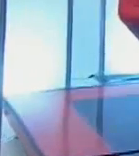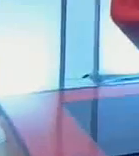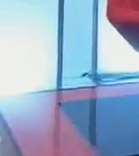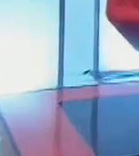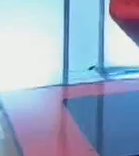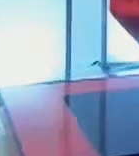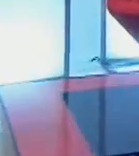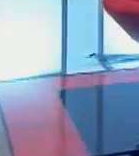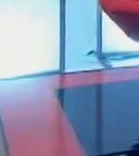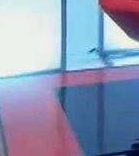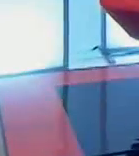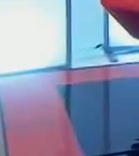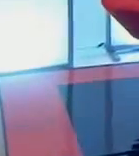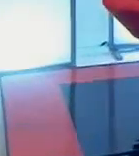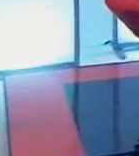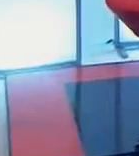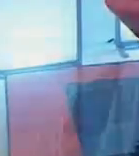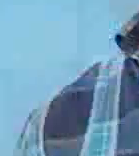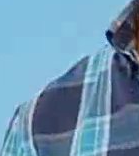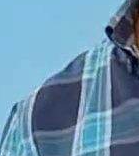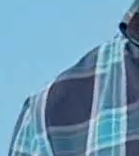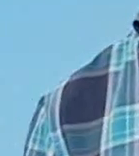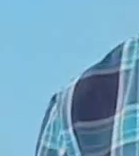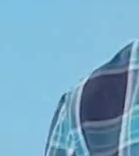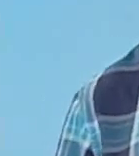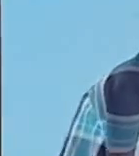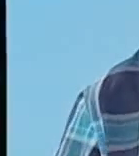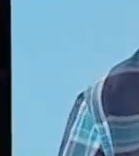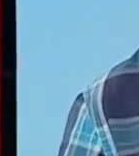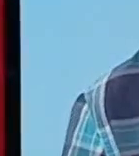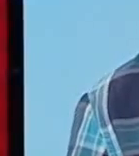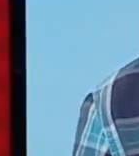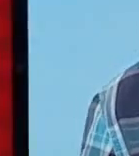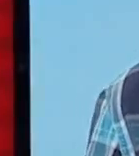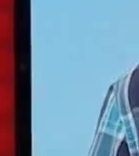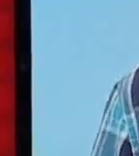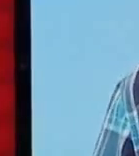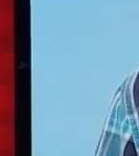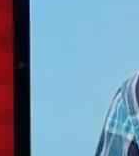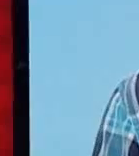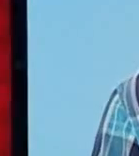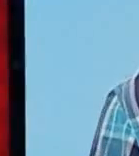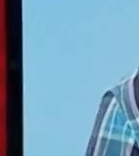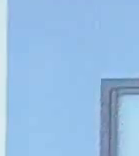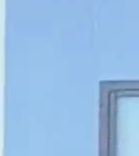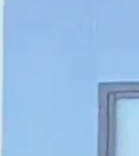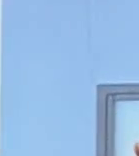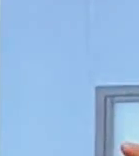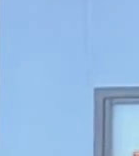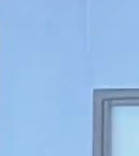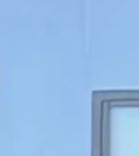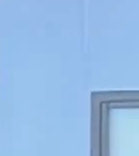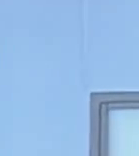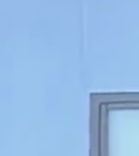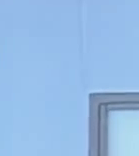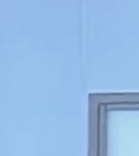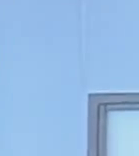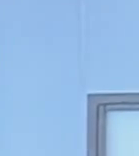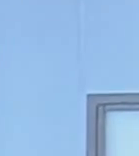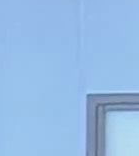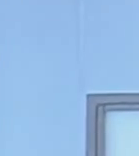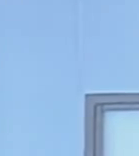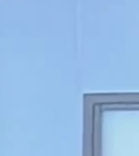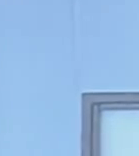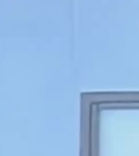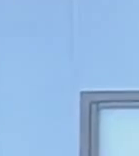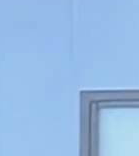Día Internacional de los Animales. ¿Se ha preguntado usted qué estamos haciendo para convivir mejor con ellos? Hay toda una normativa que tiene que ver con la